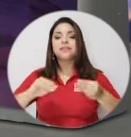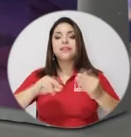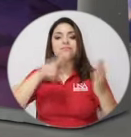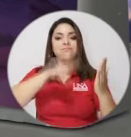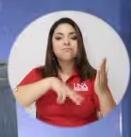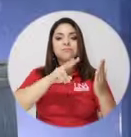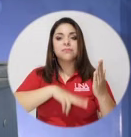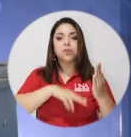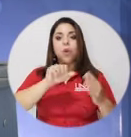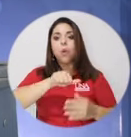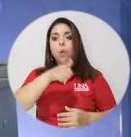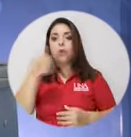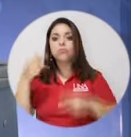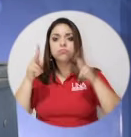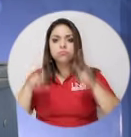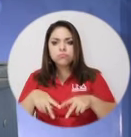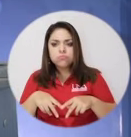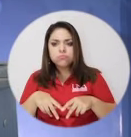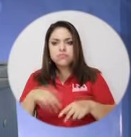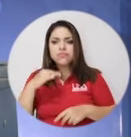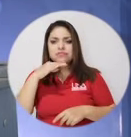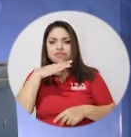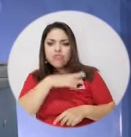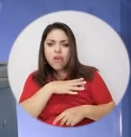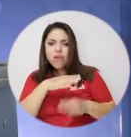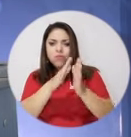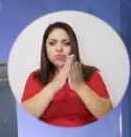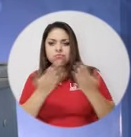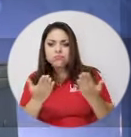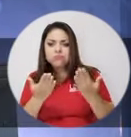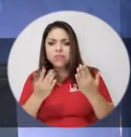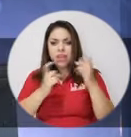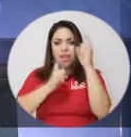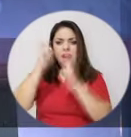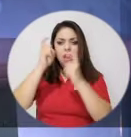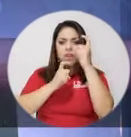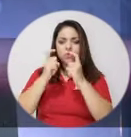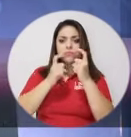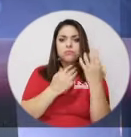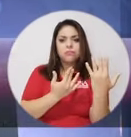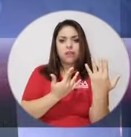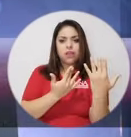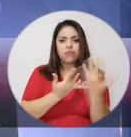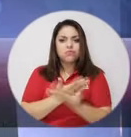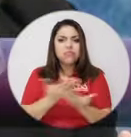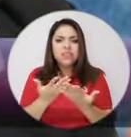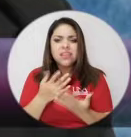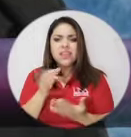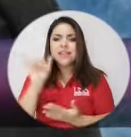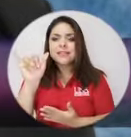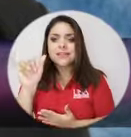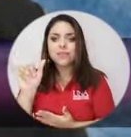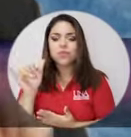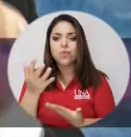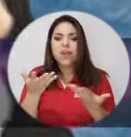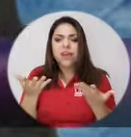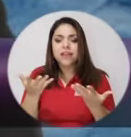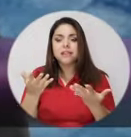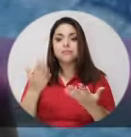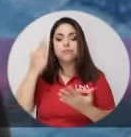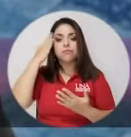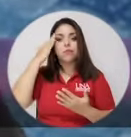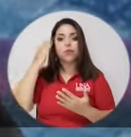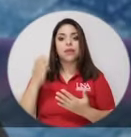con esa situación y para cuáles aquello es una cosa totalmente extraña. Me ven a los ojos, se quedan esperando, hacen este